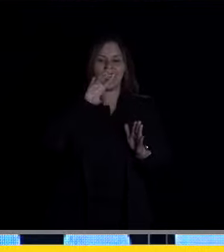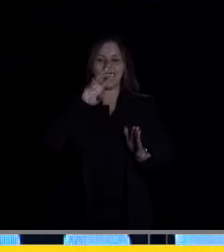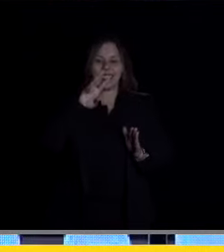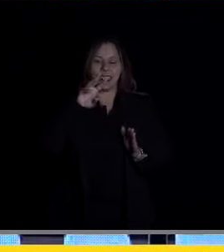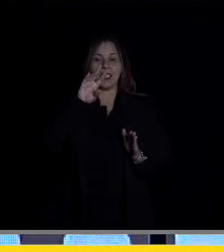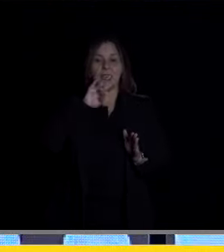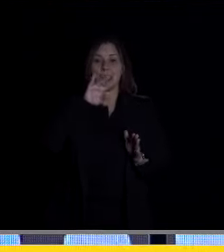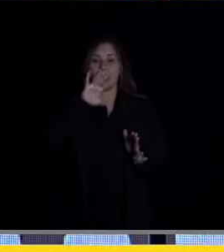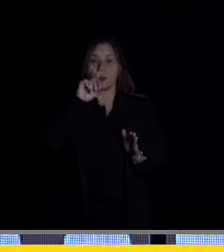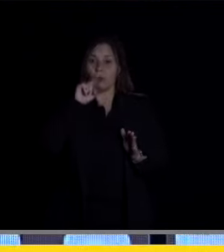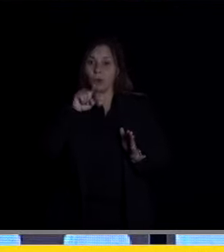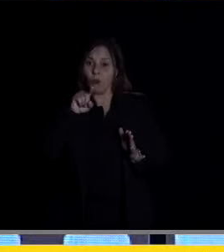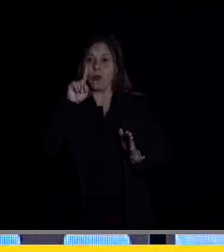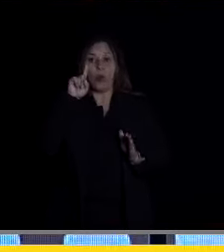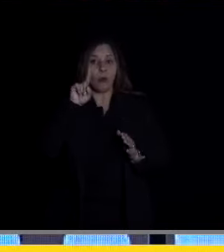71.6%.